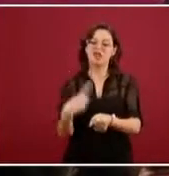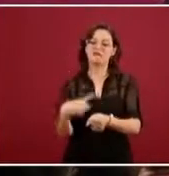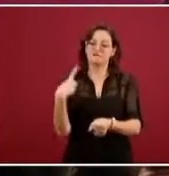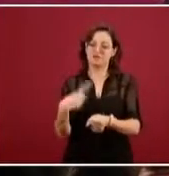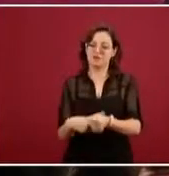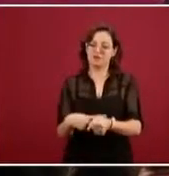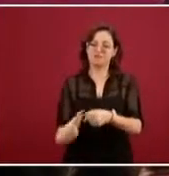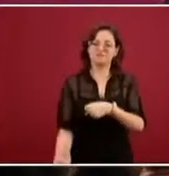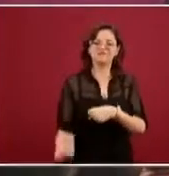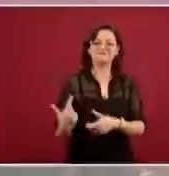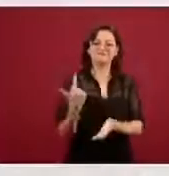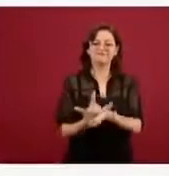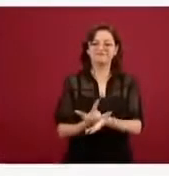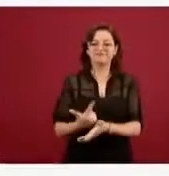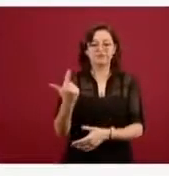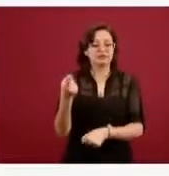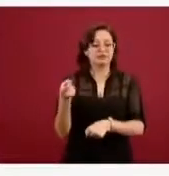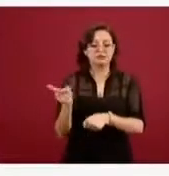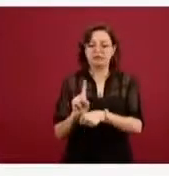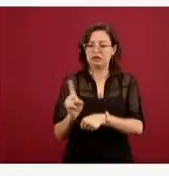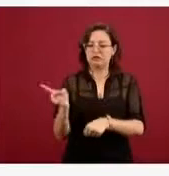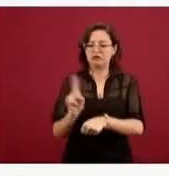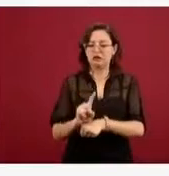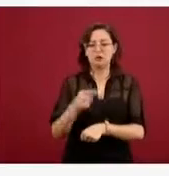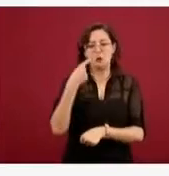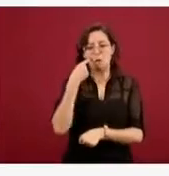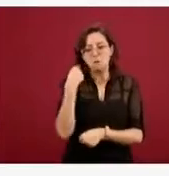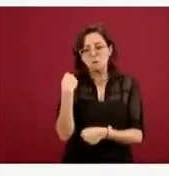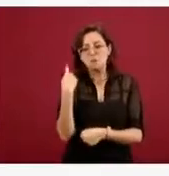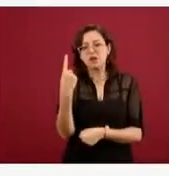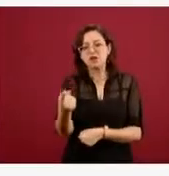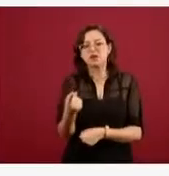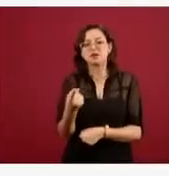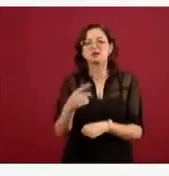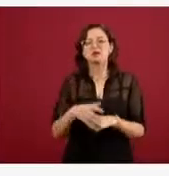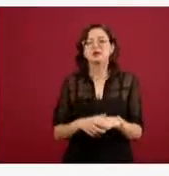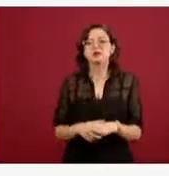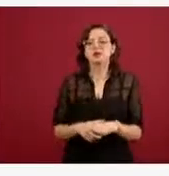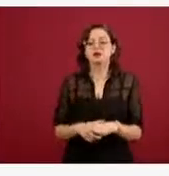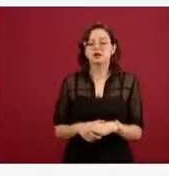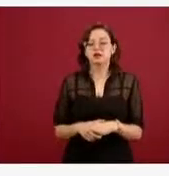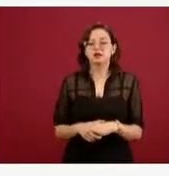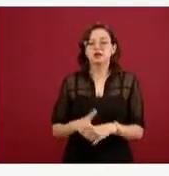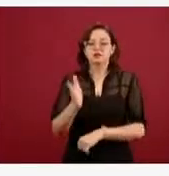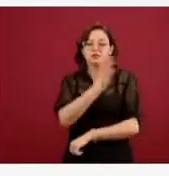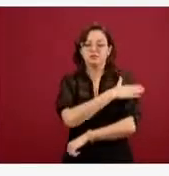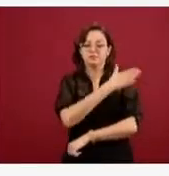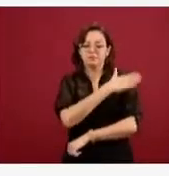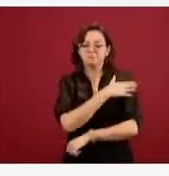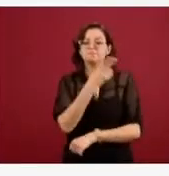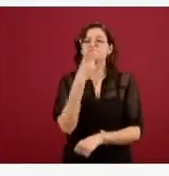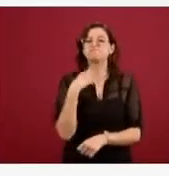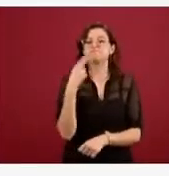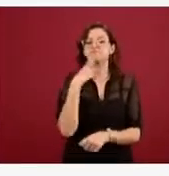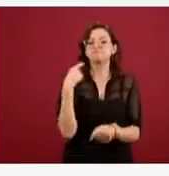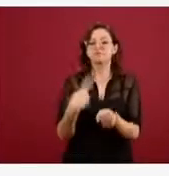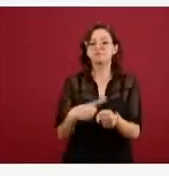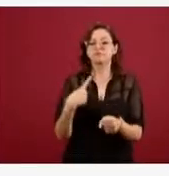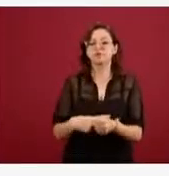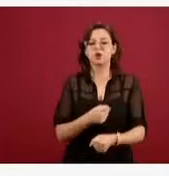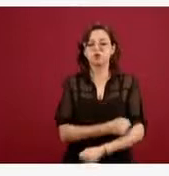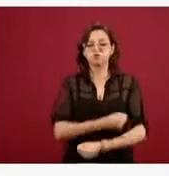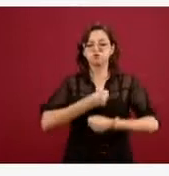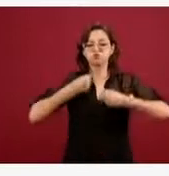de riesgo. Todos los días mencionamos, es importante que la población lo sepa: hipertensión, diabetes,